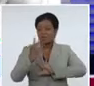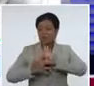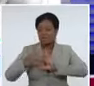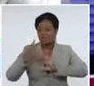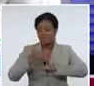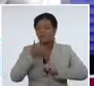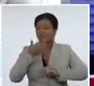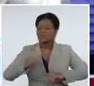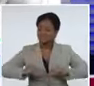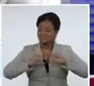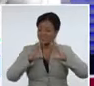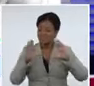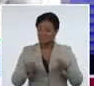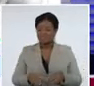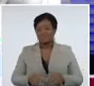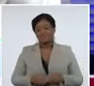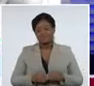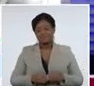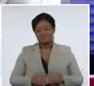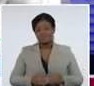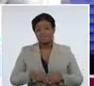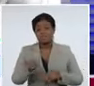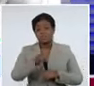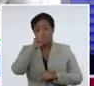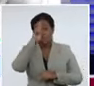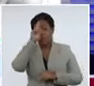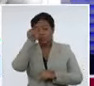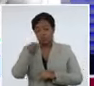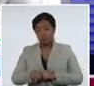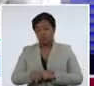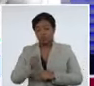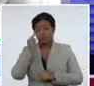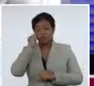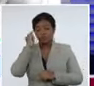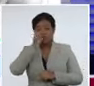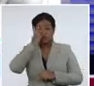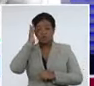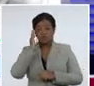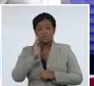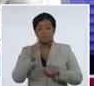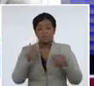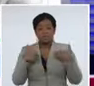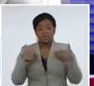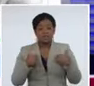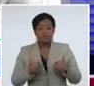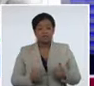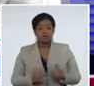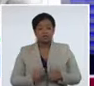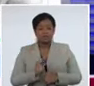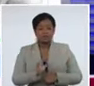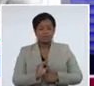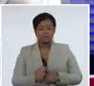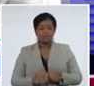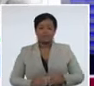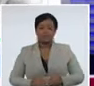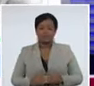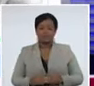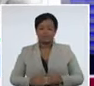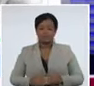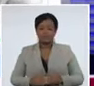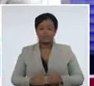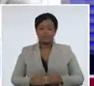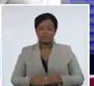Maday. Y al doctor Francisco Durán García, el director nacional de Epidemiología, de Higiene y Epidemiología del Ministerio de